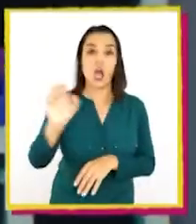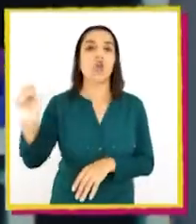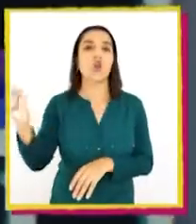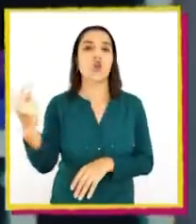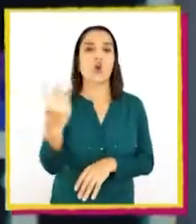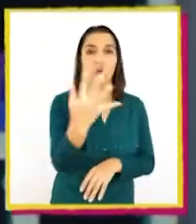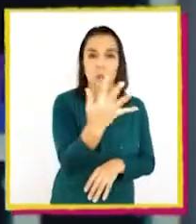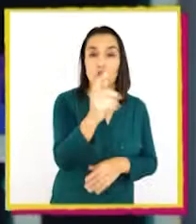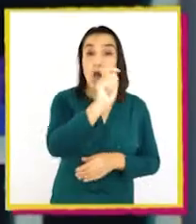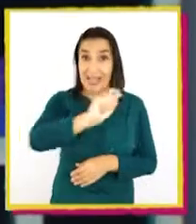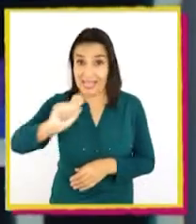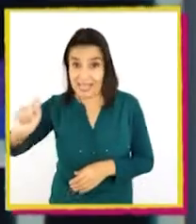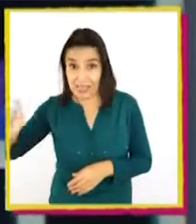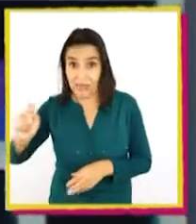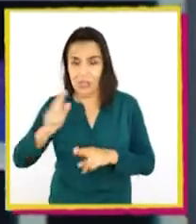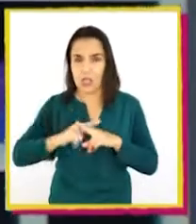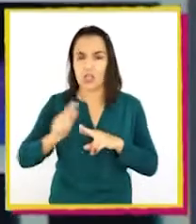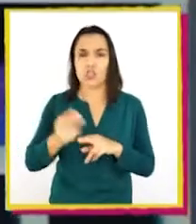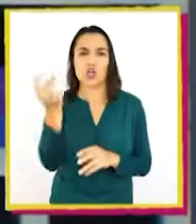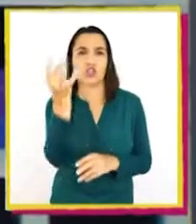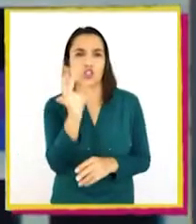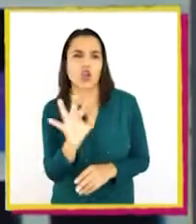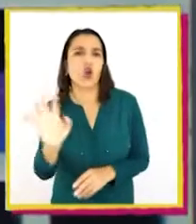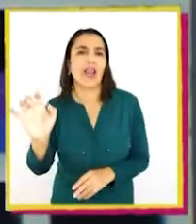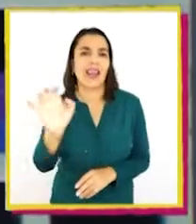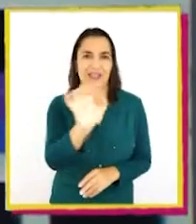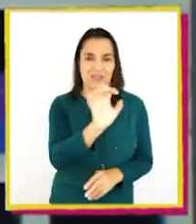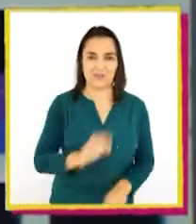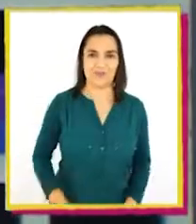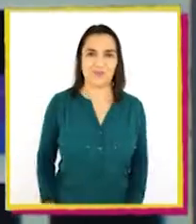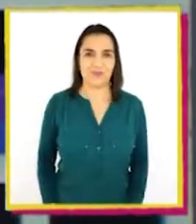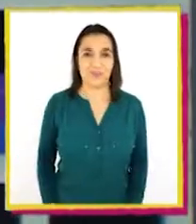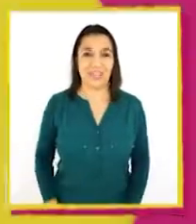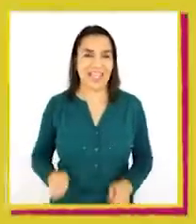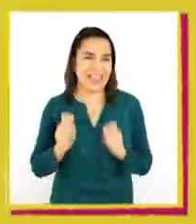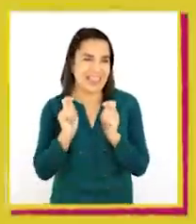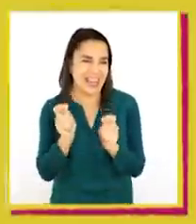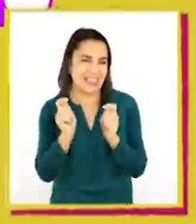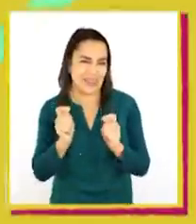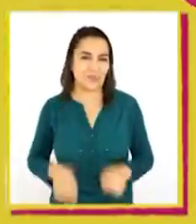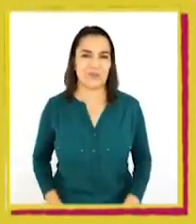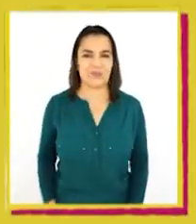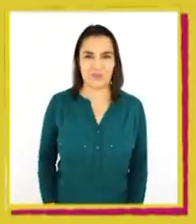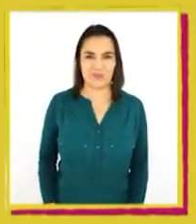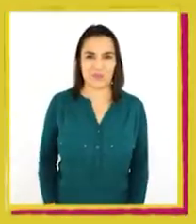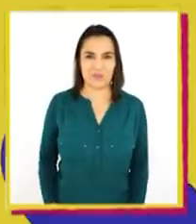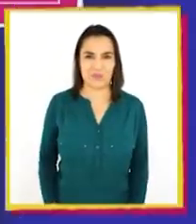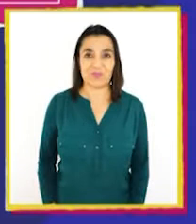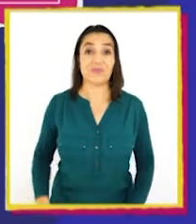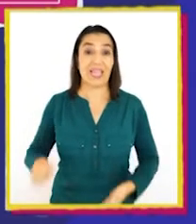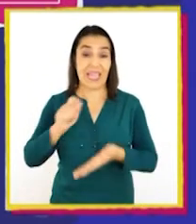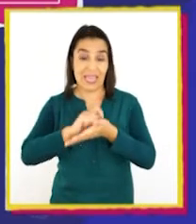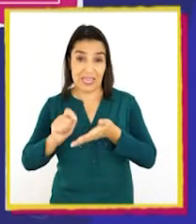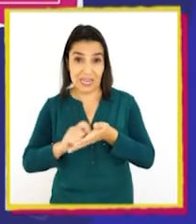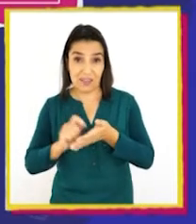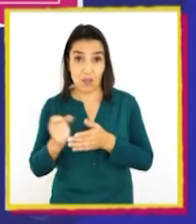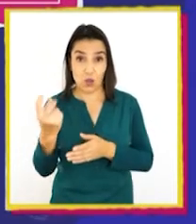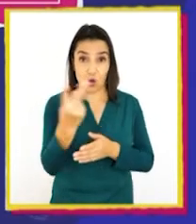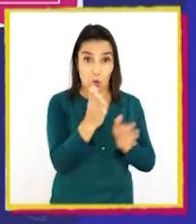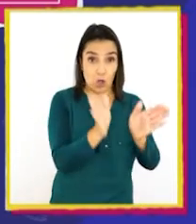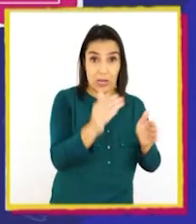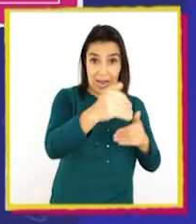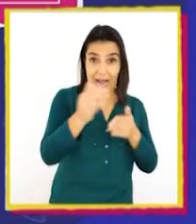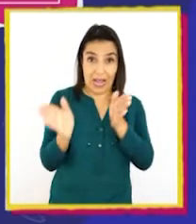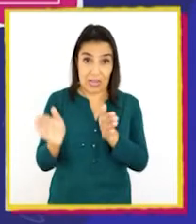números. Y para escribirlo debemos hacerlo solamente con letras. ¿Lo intentamos? Escribamos cada número en su